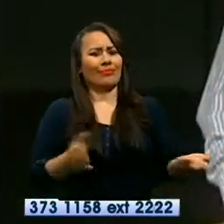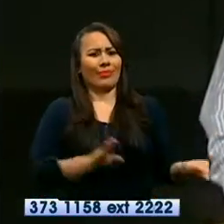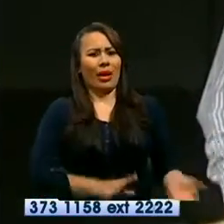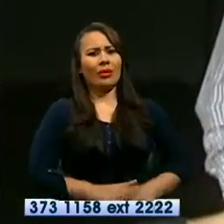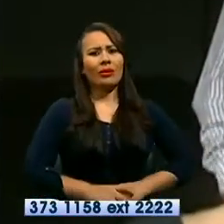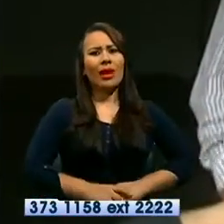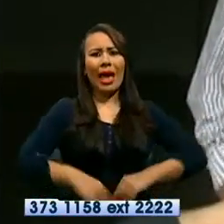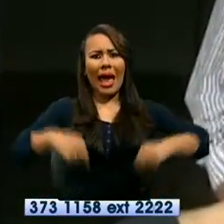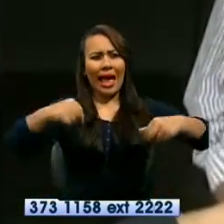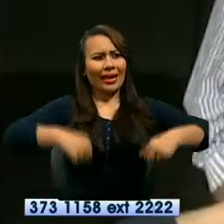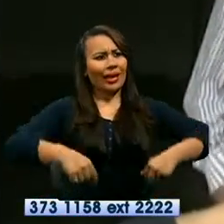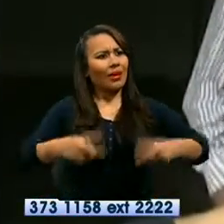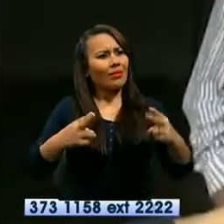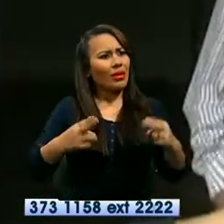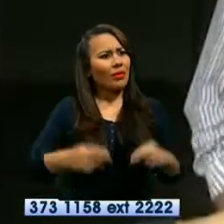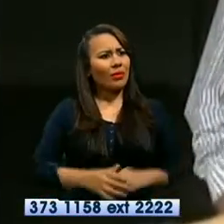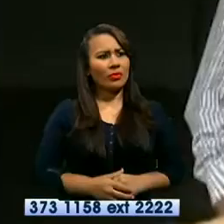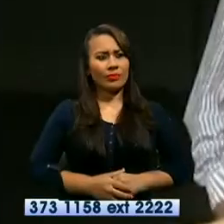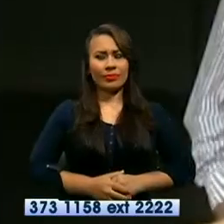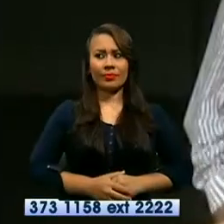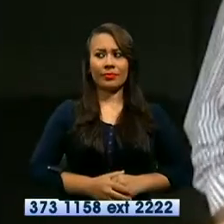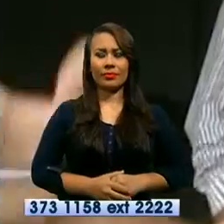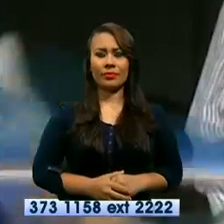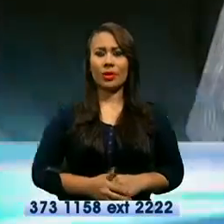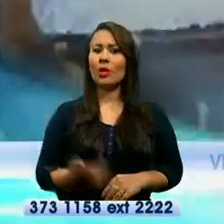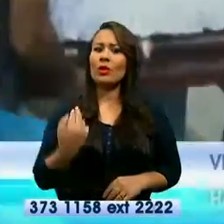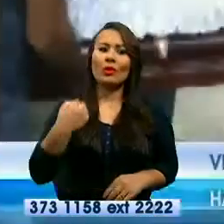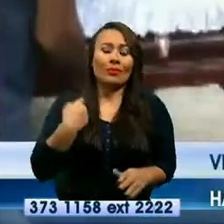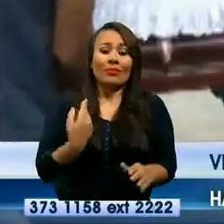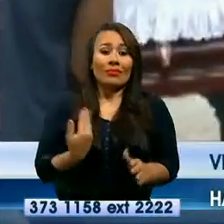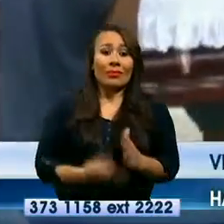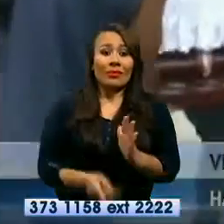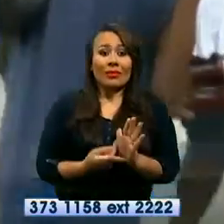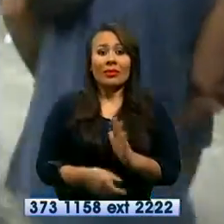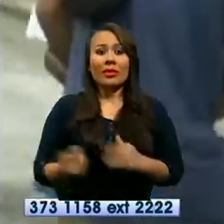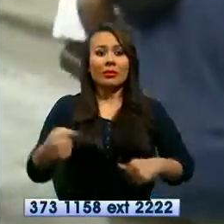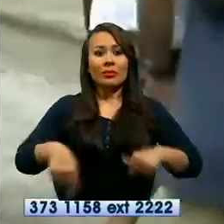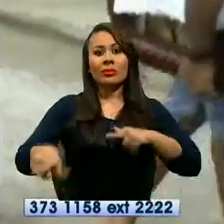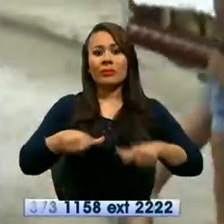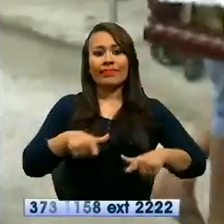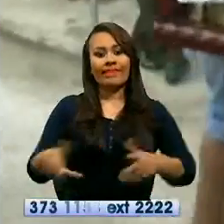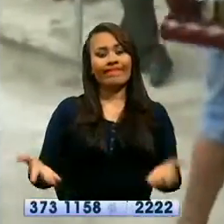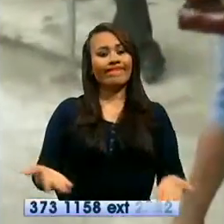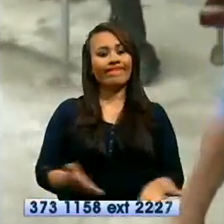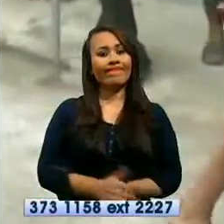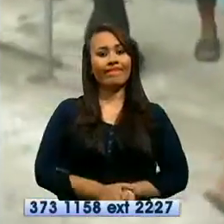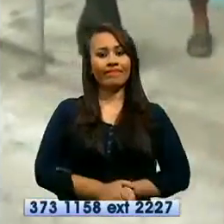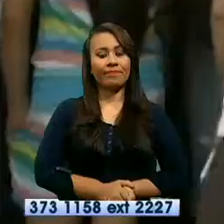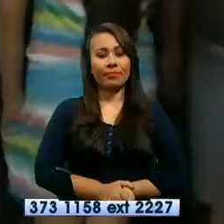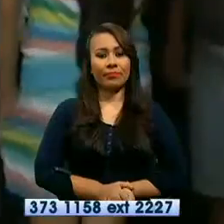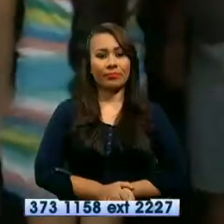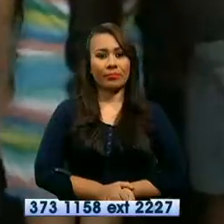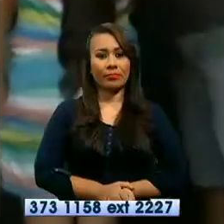querido para aquí el pueblo. El señor, no sé qué pasó. Desde la provincia de Manabí, informó Johnny Armendáriz.